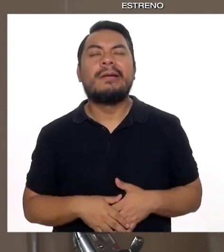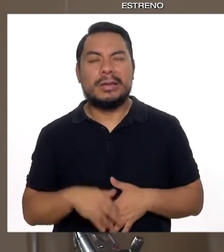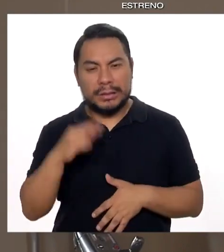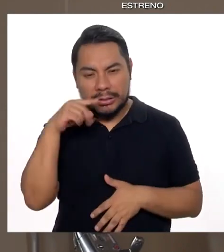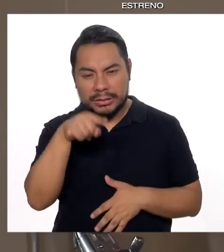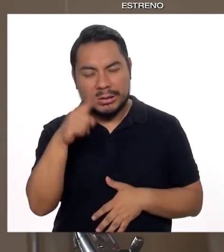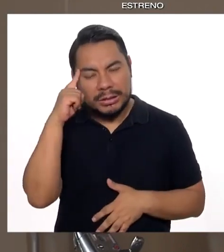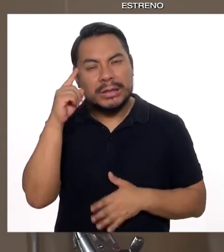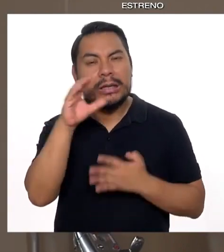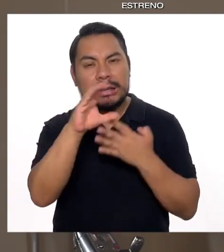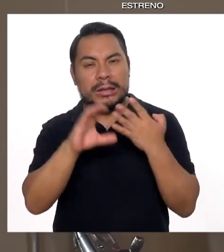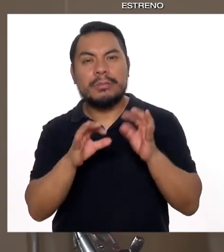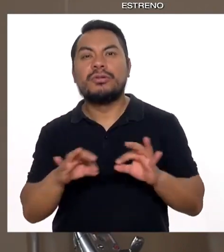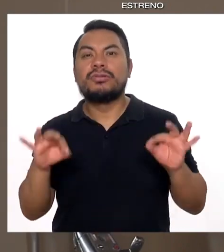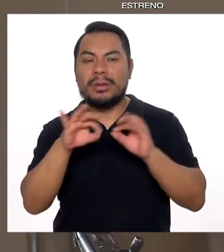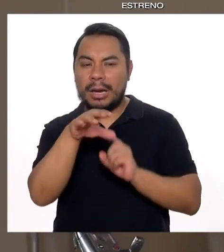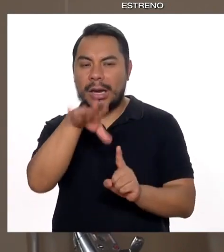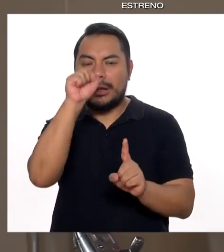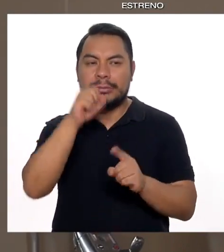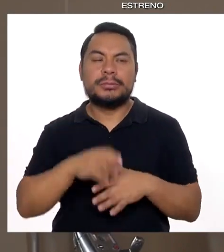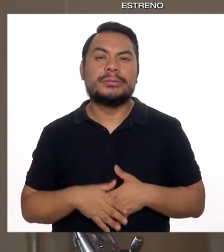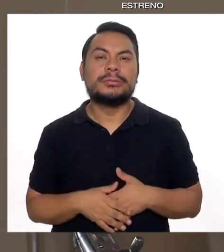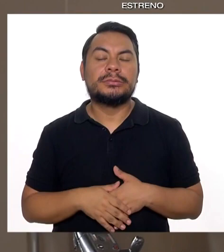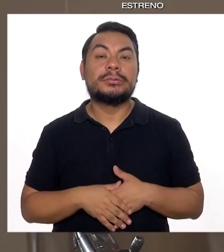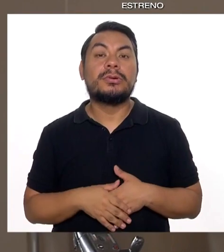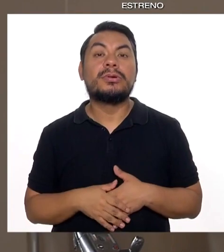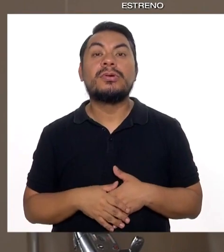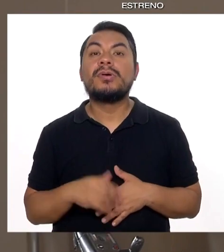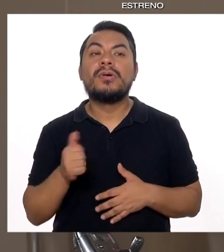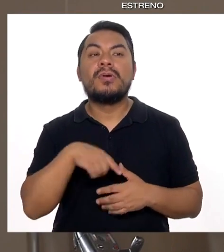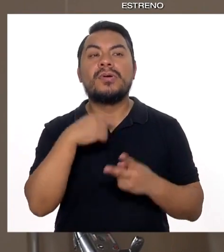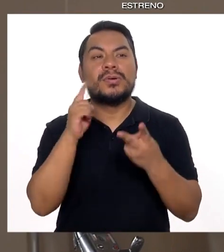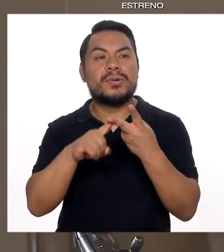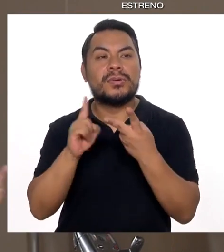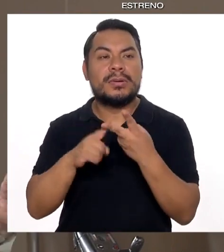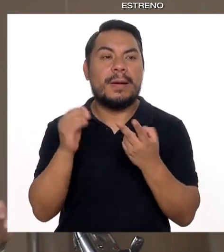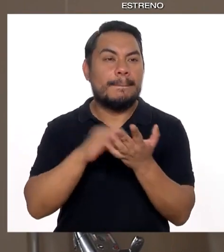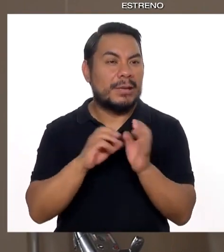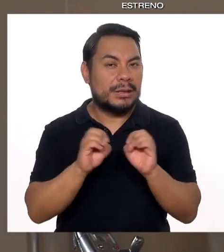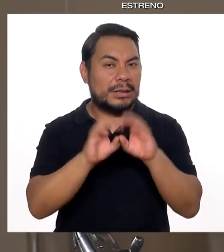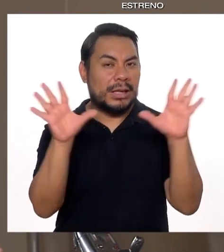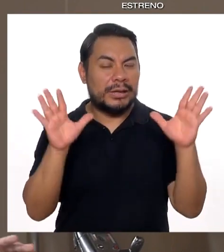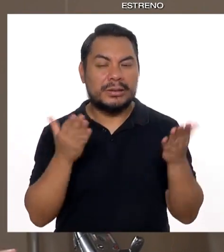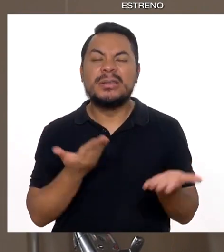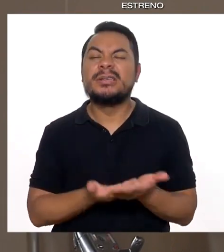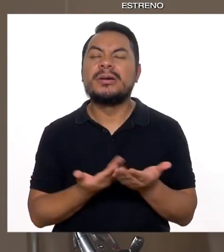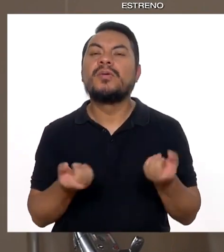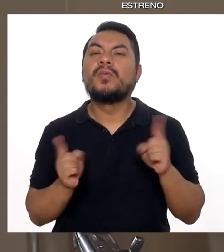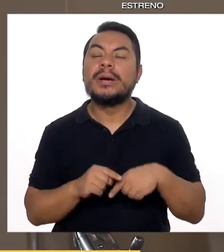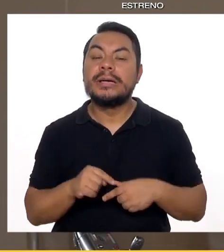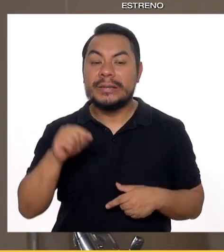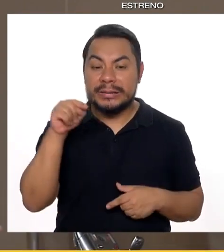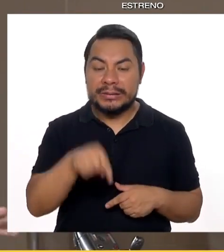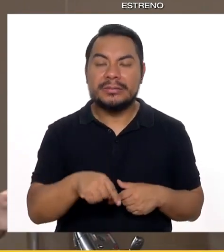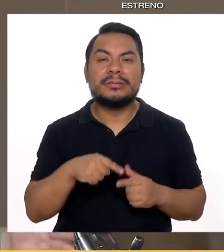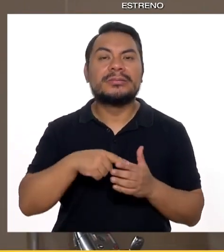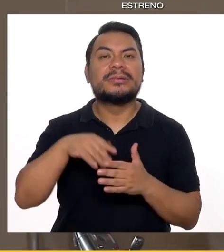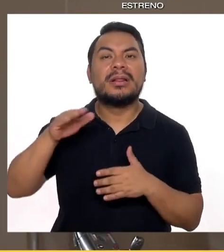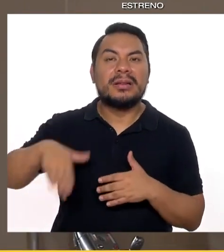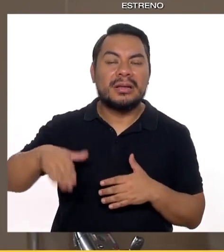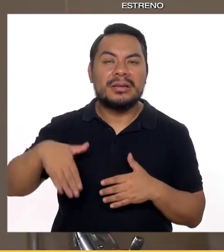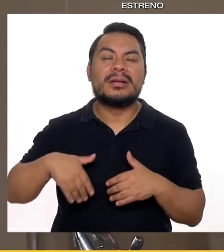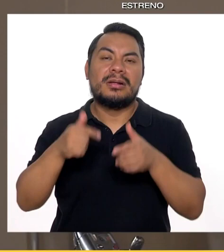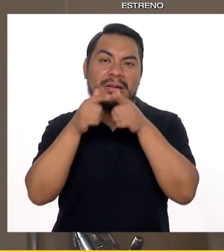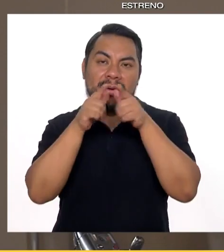característica importante a notar, ¿ya? Otra que es probablemente la más clara y la más evidente es cuando hay un retraso en